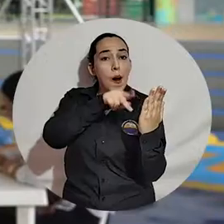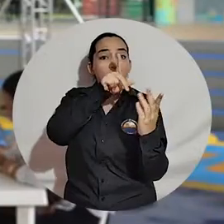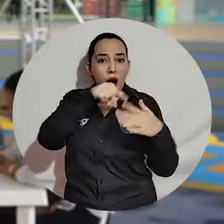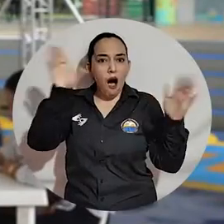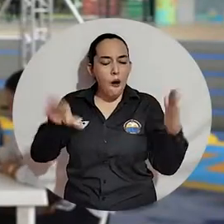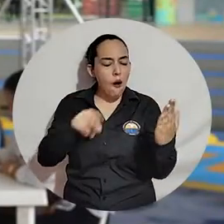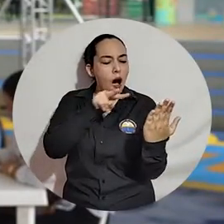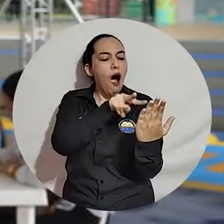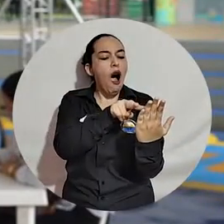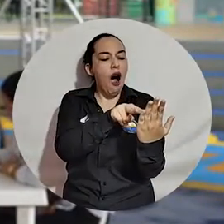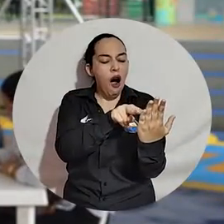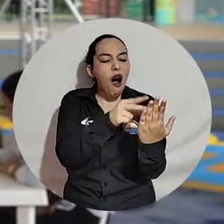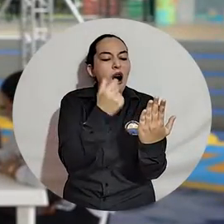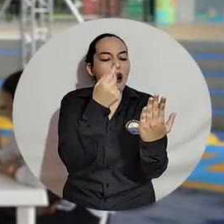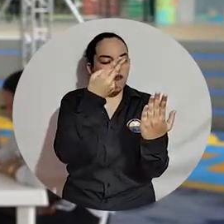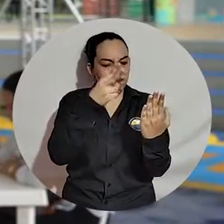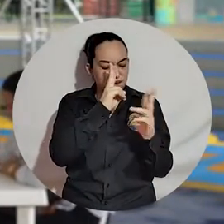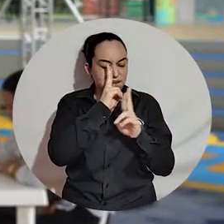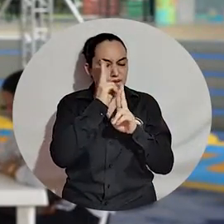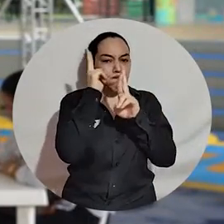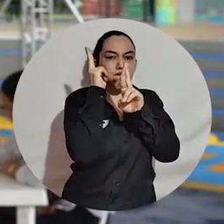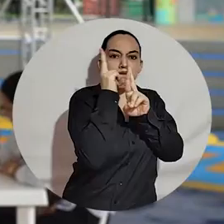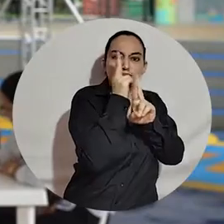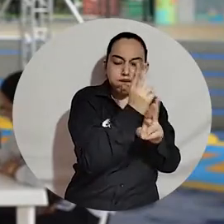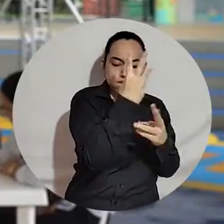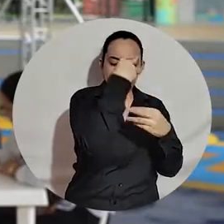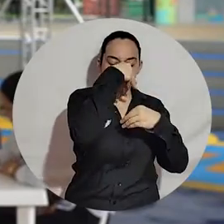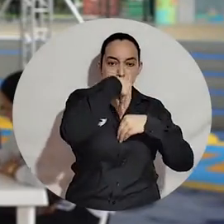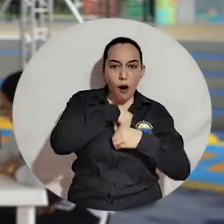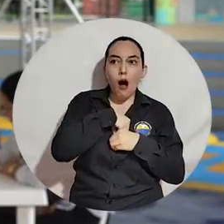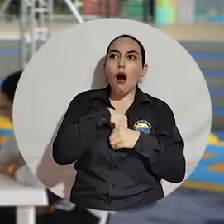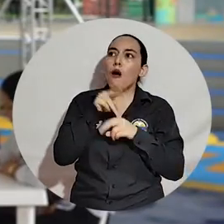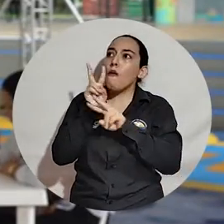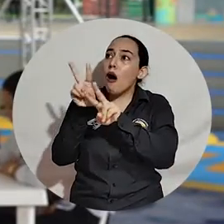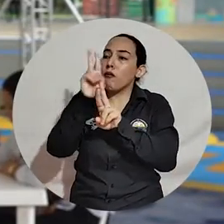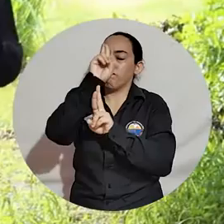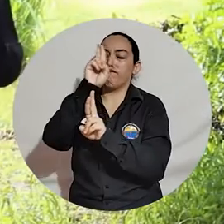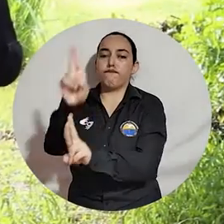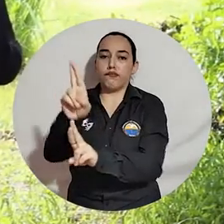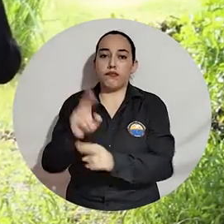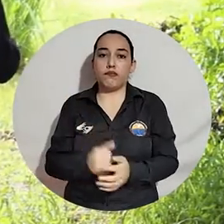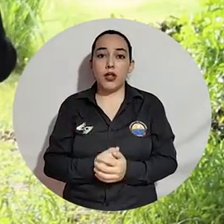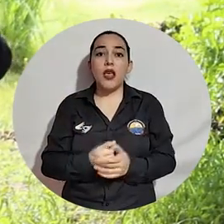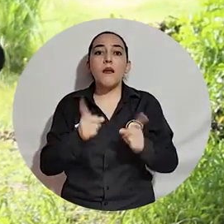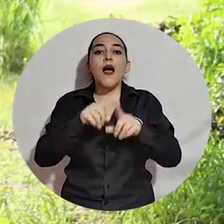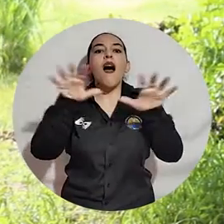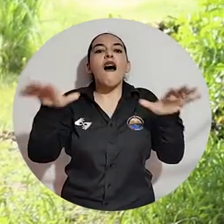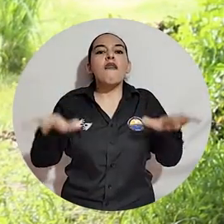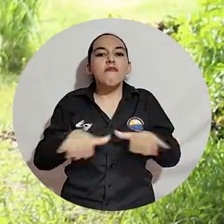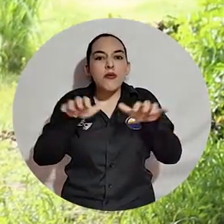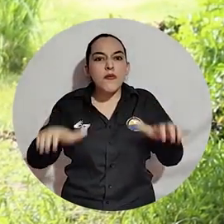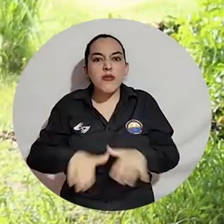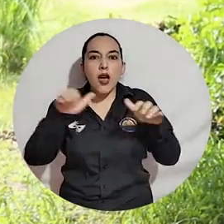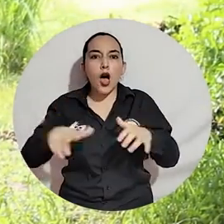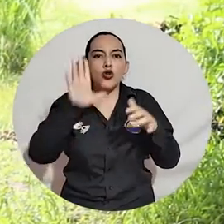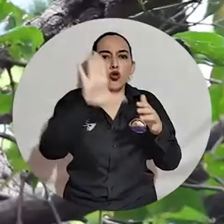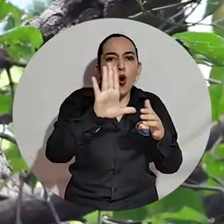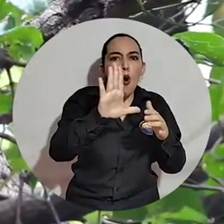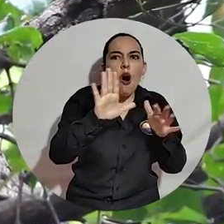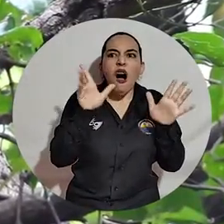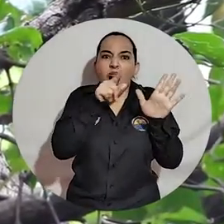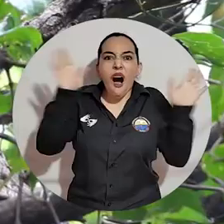pinta las aves, las reconoce, las interioriza y puede respetarlas y valorarlas. Asimismo, hubo lugar para